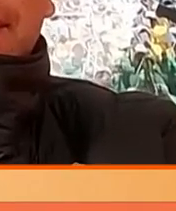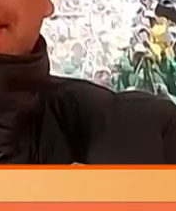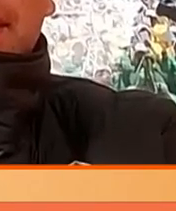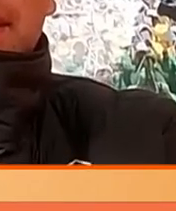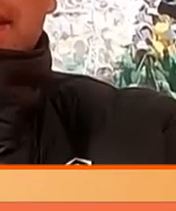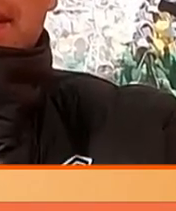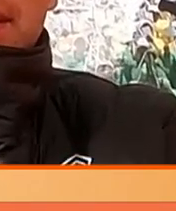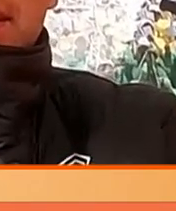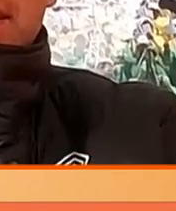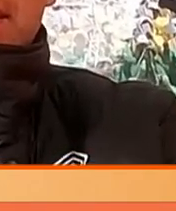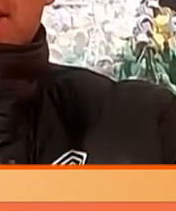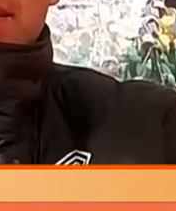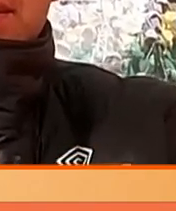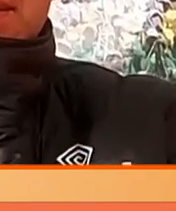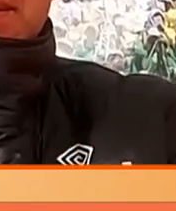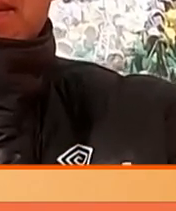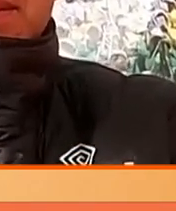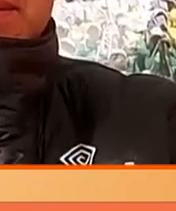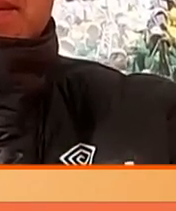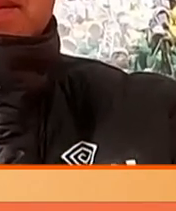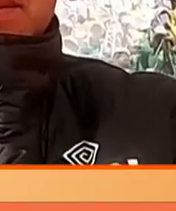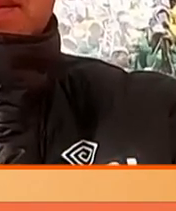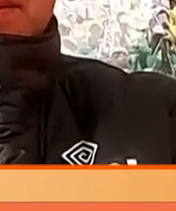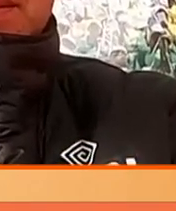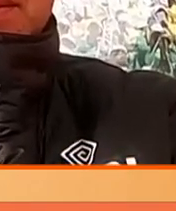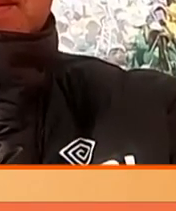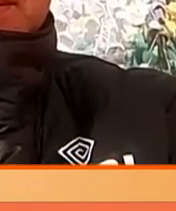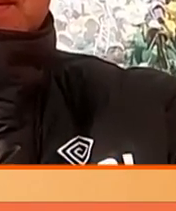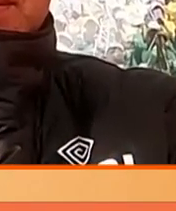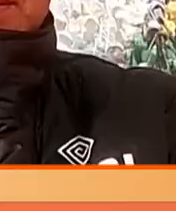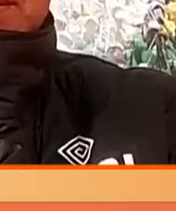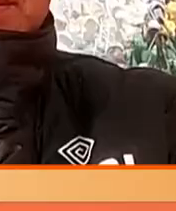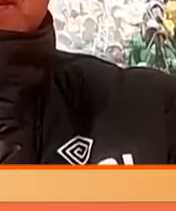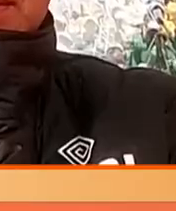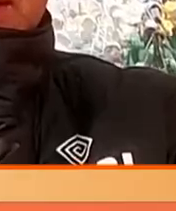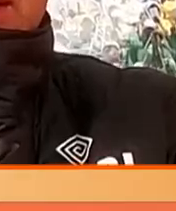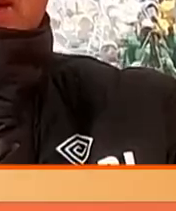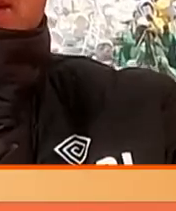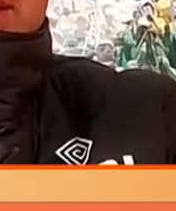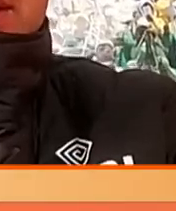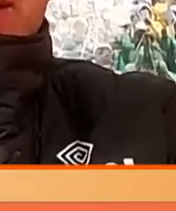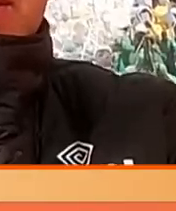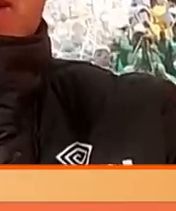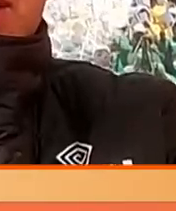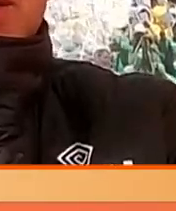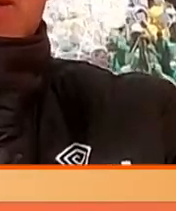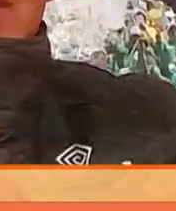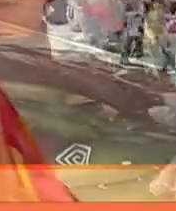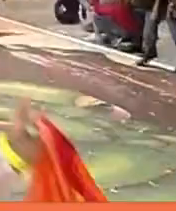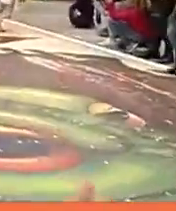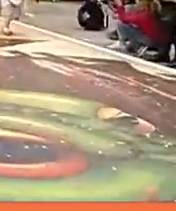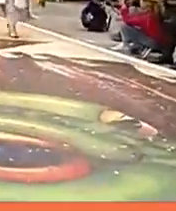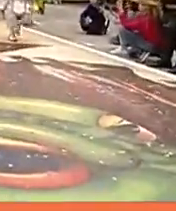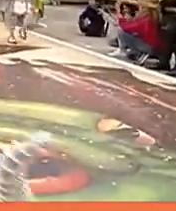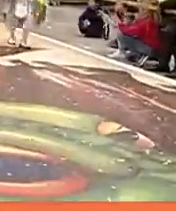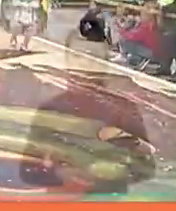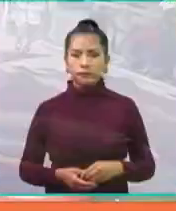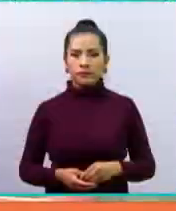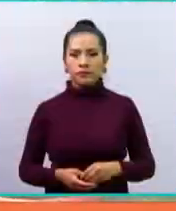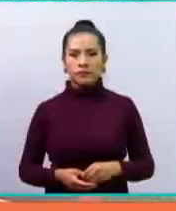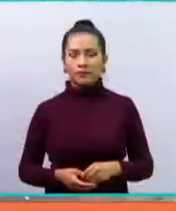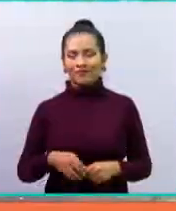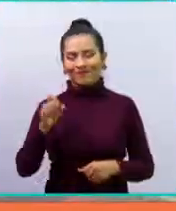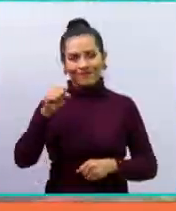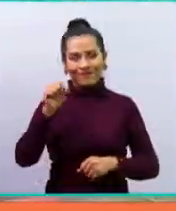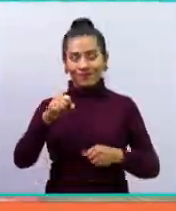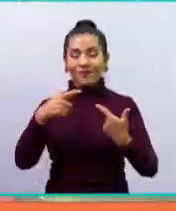de Bandas? Me imagino que ya tienen absolutamente todo listo, Franklin. Sí, hacer una invitación a toda la